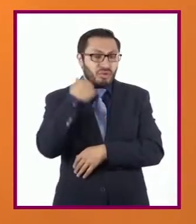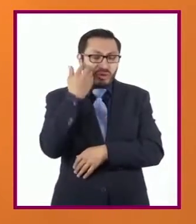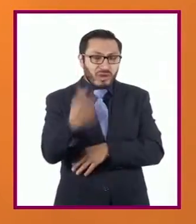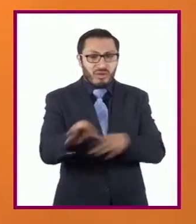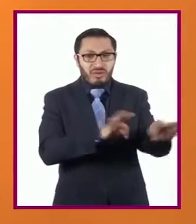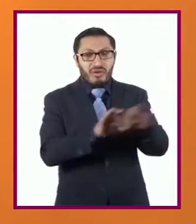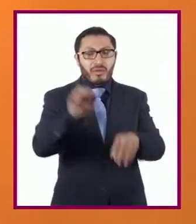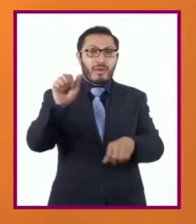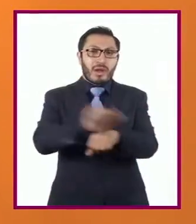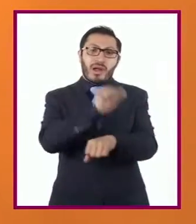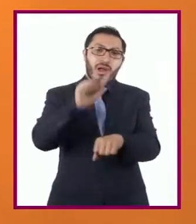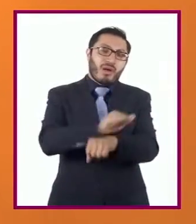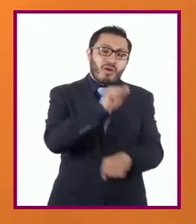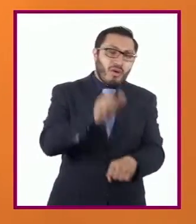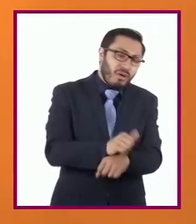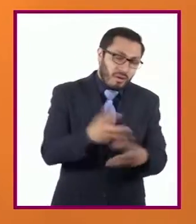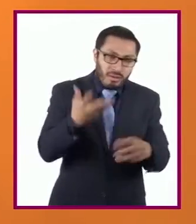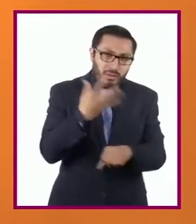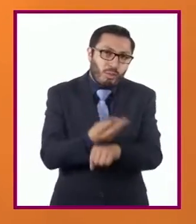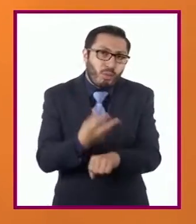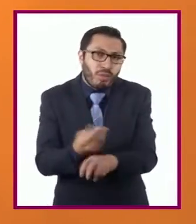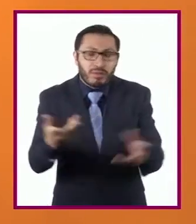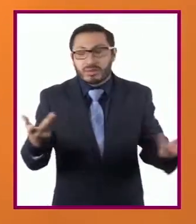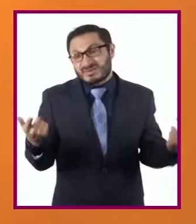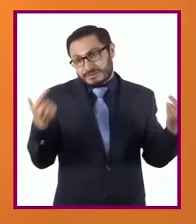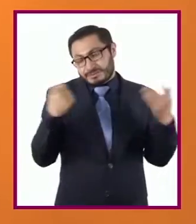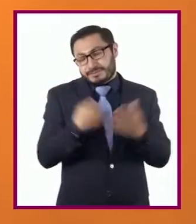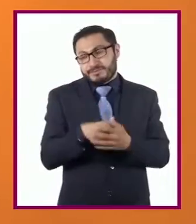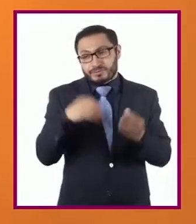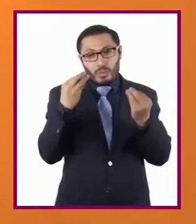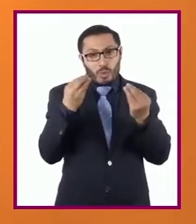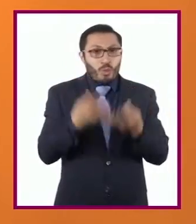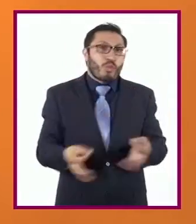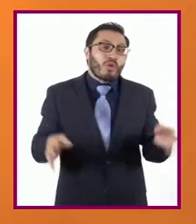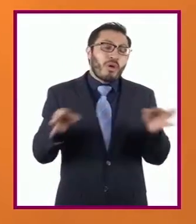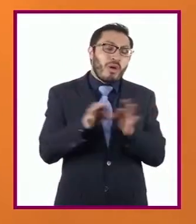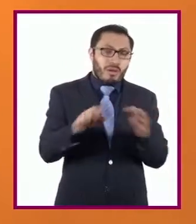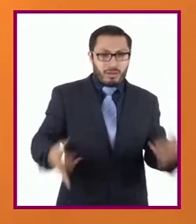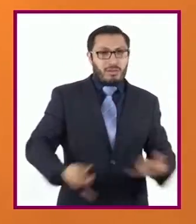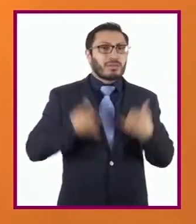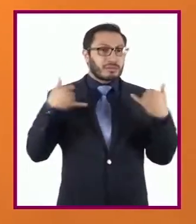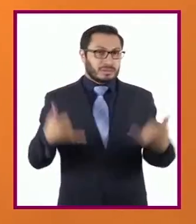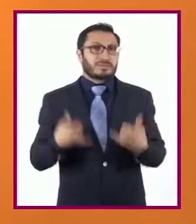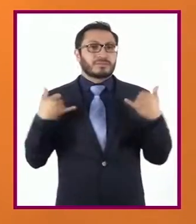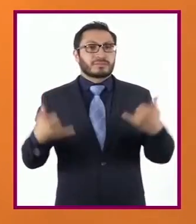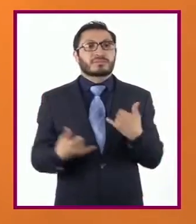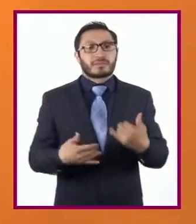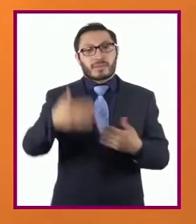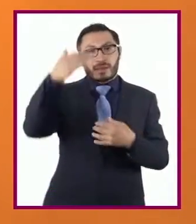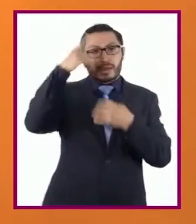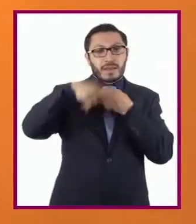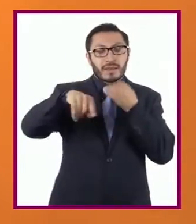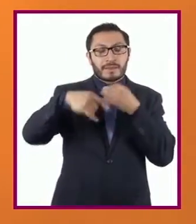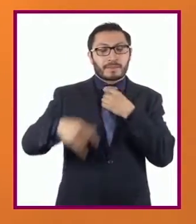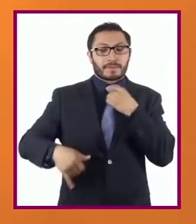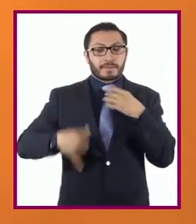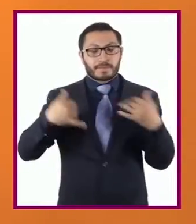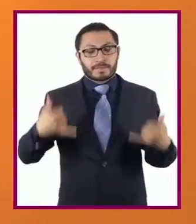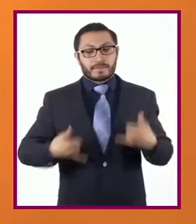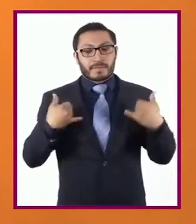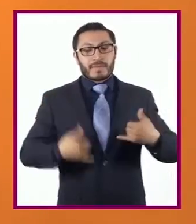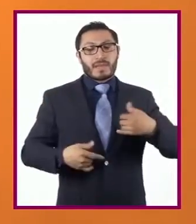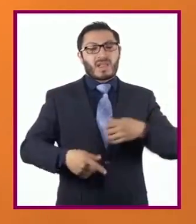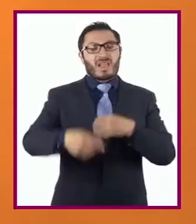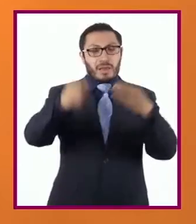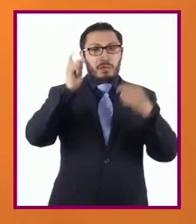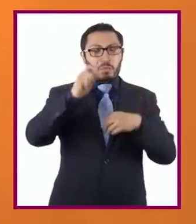los autos, ¿no? Entonces es muy importante que el adolescente sepa, ¿no?, quién es y con